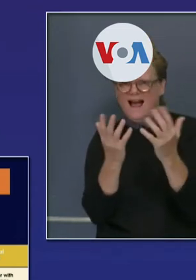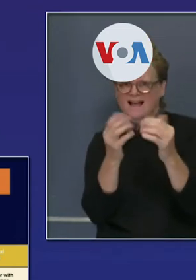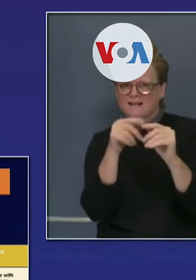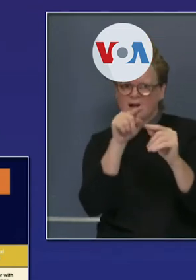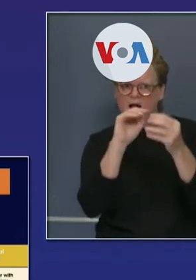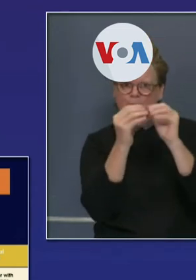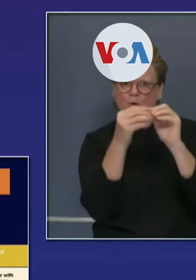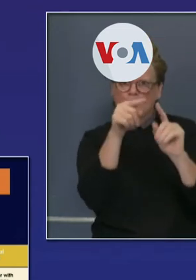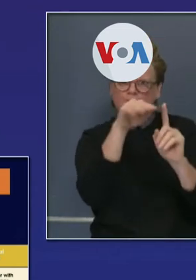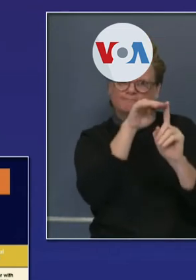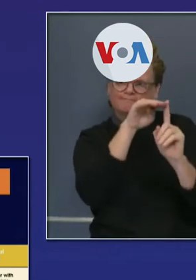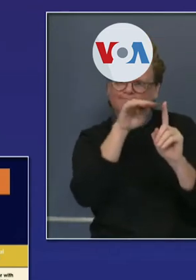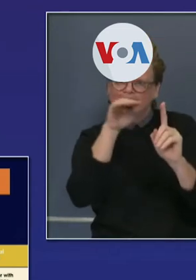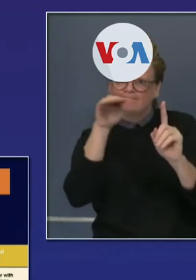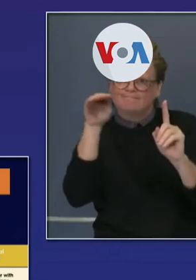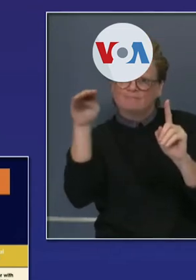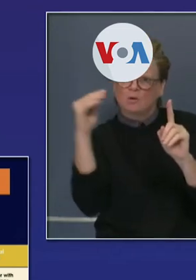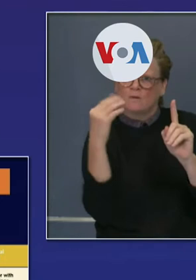siguiente